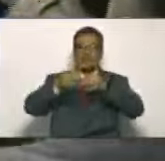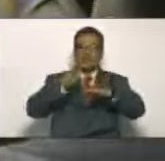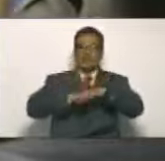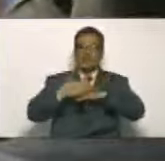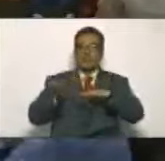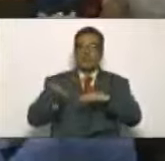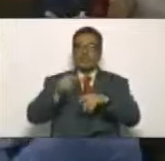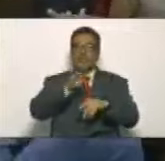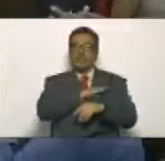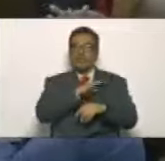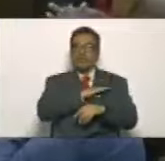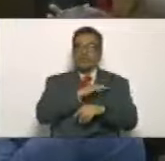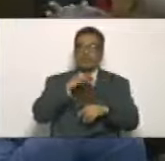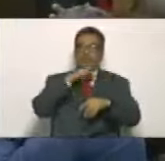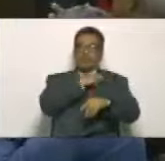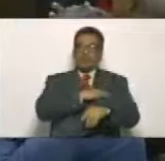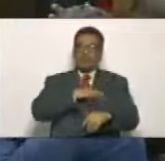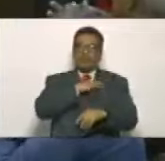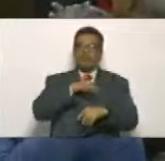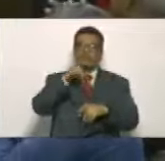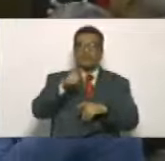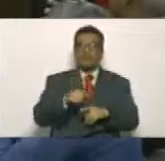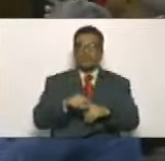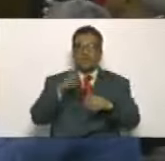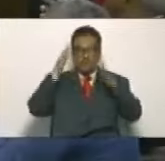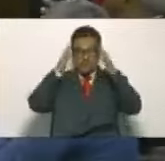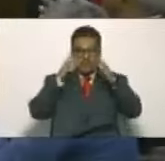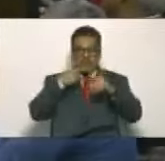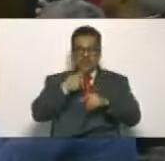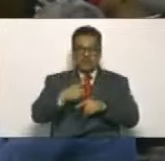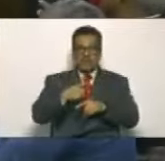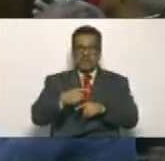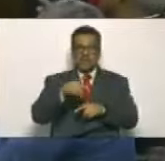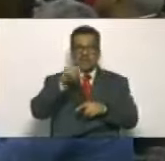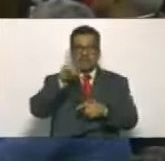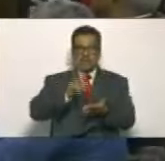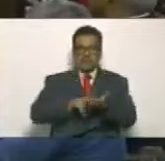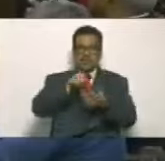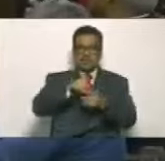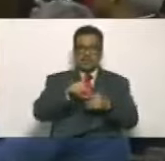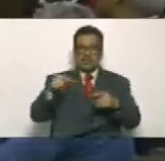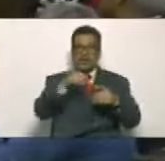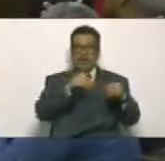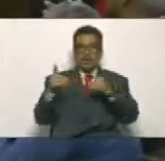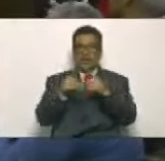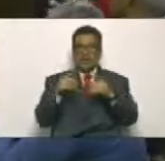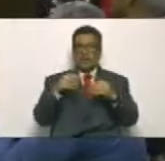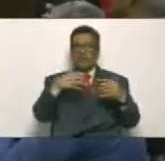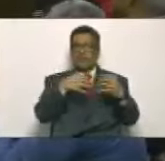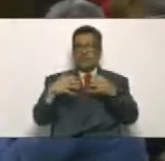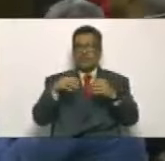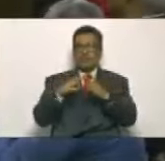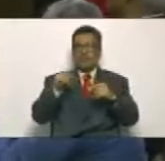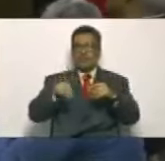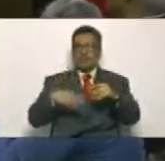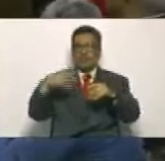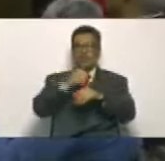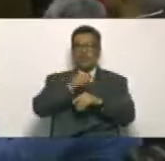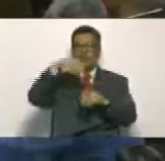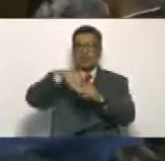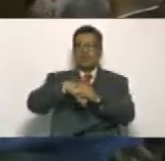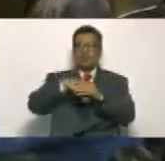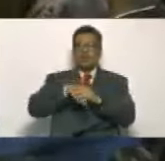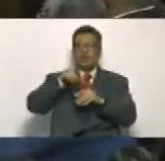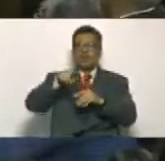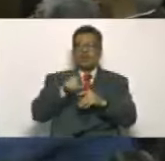Eso era mi misión, de convencerlos a ellos y no pelearme con ellos para lograr el voto